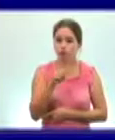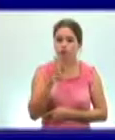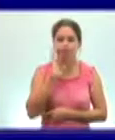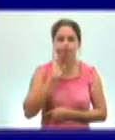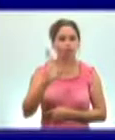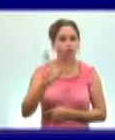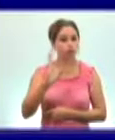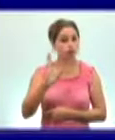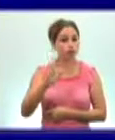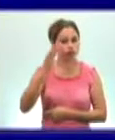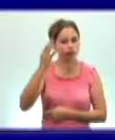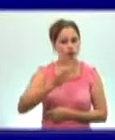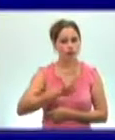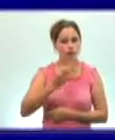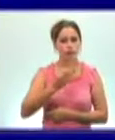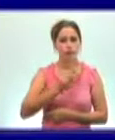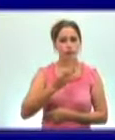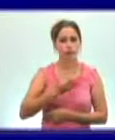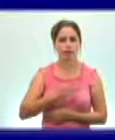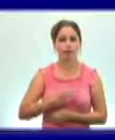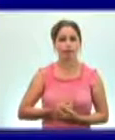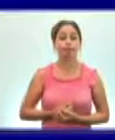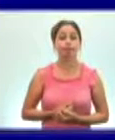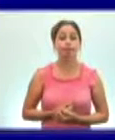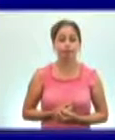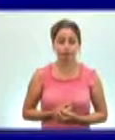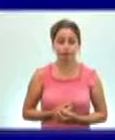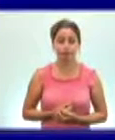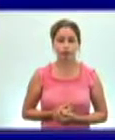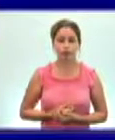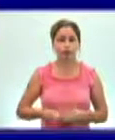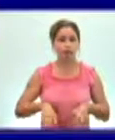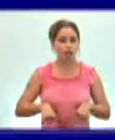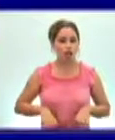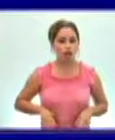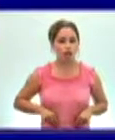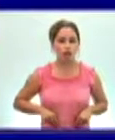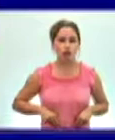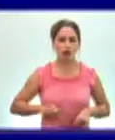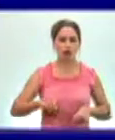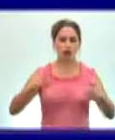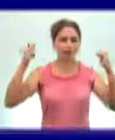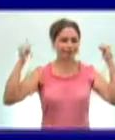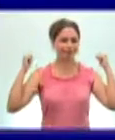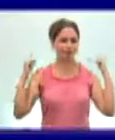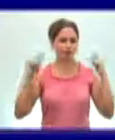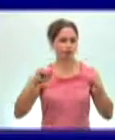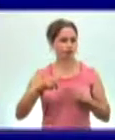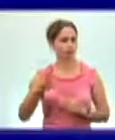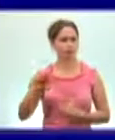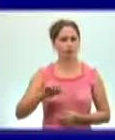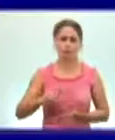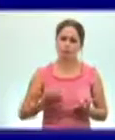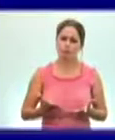símbolos, de los signos, pues sencilla, de la imagen, usted está asumiendo un rol que les va a dar la